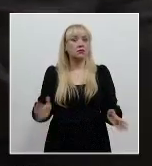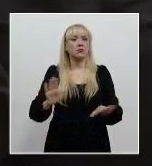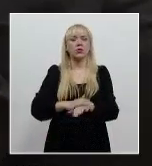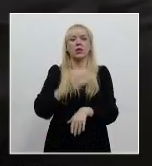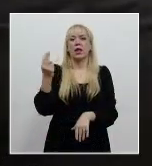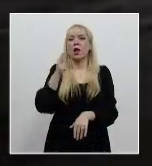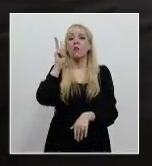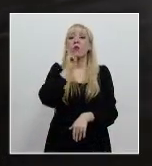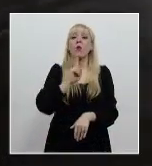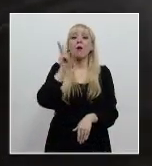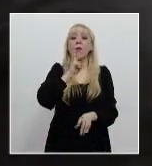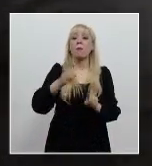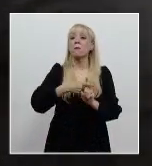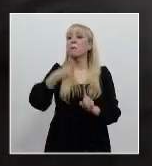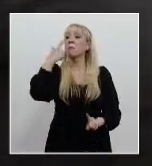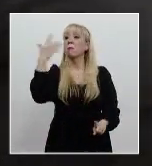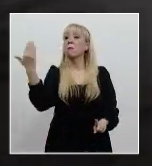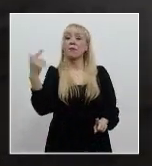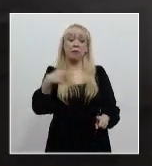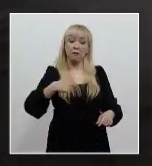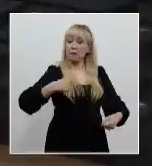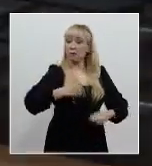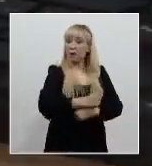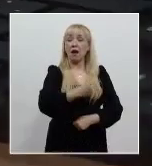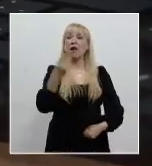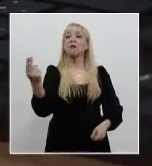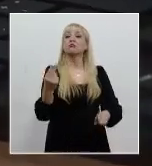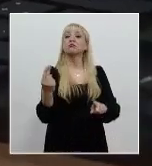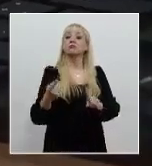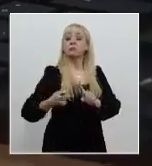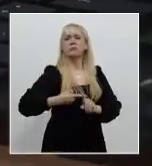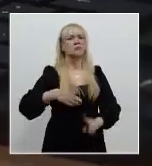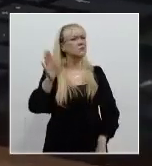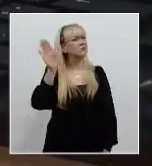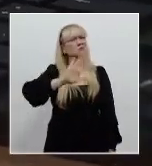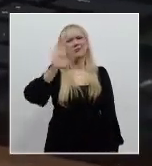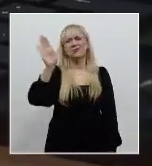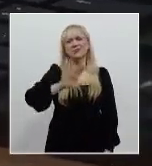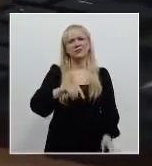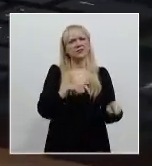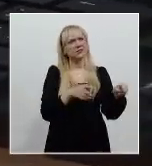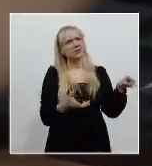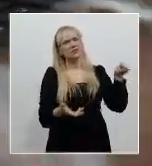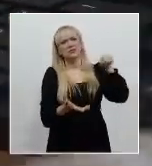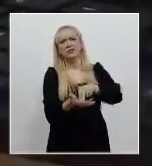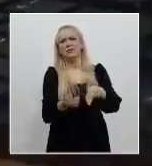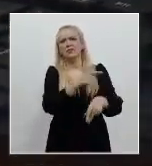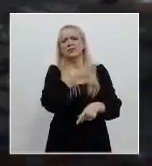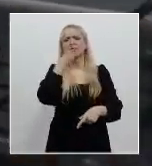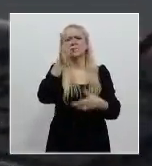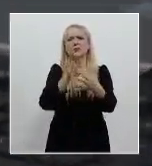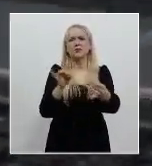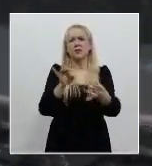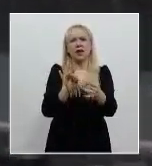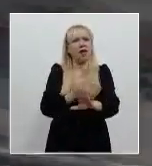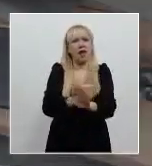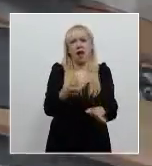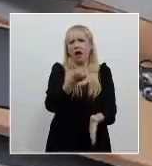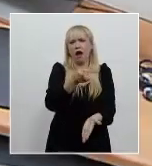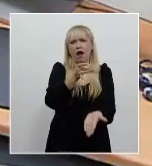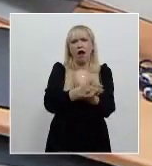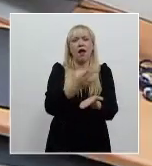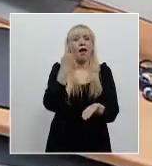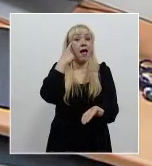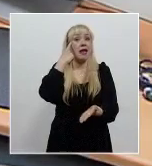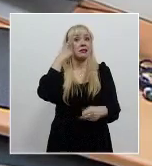demuestren plenamente, ya que con su celeridad se salvaguarda un bien superior, es decir, se busca prevenir, interrumpir